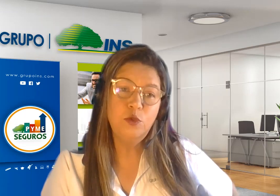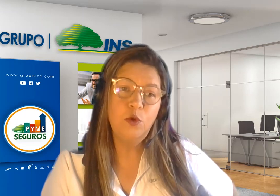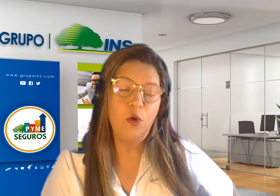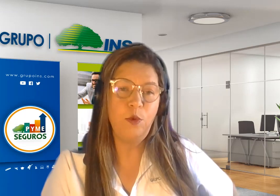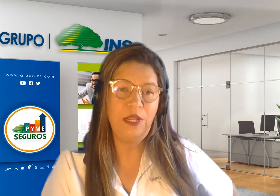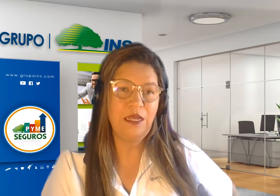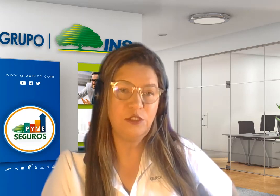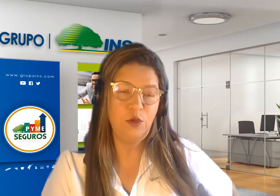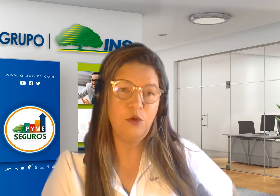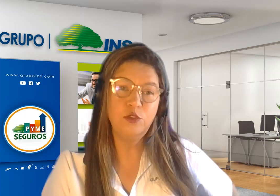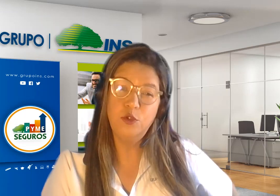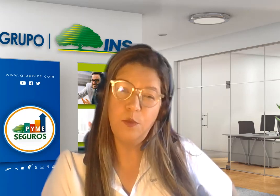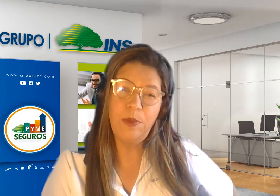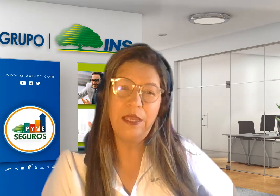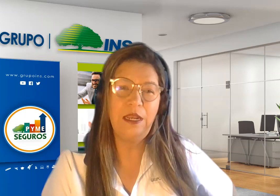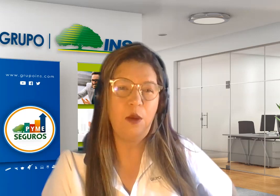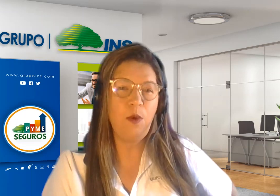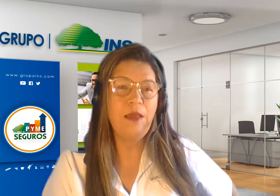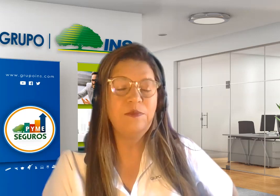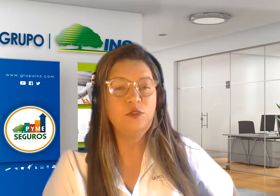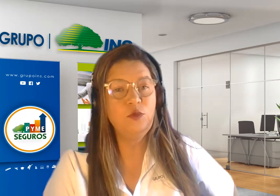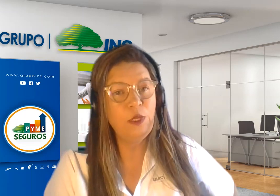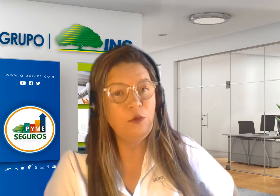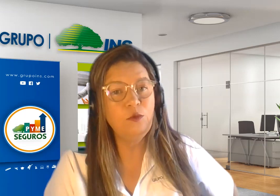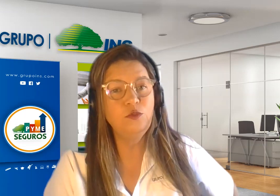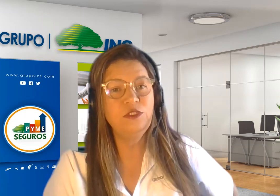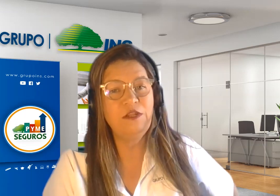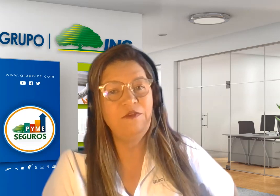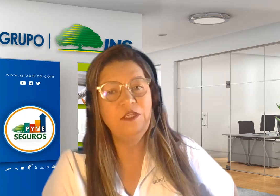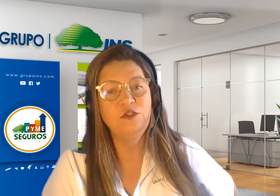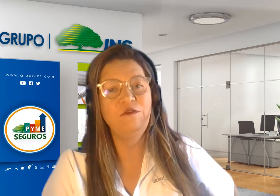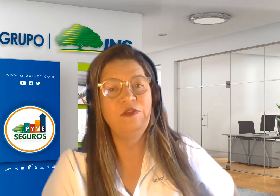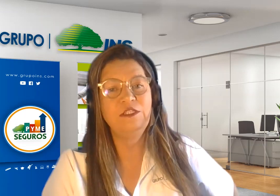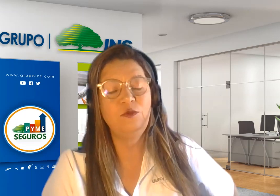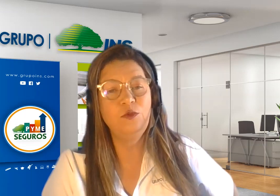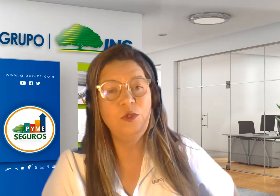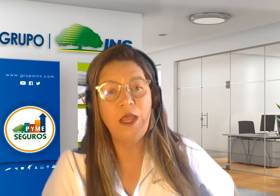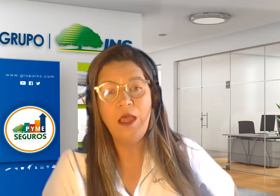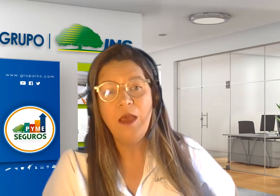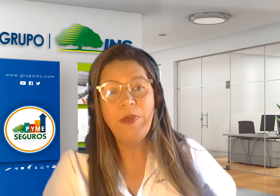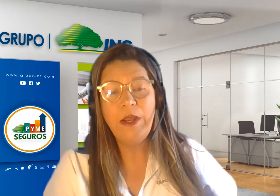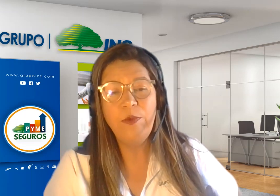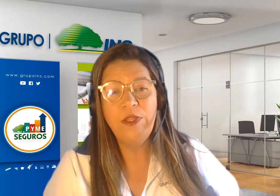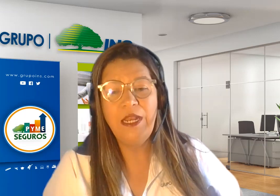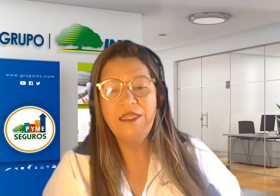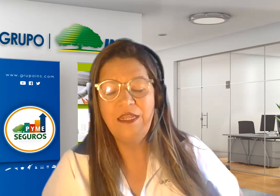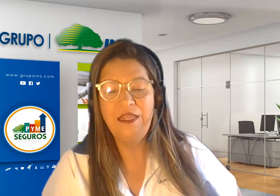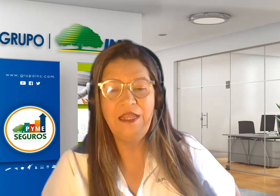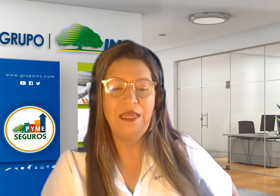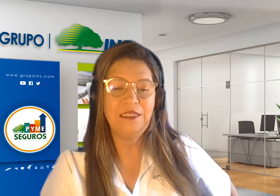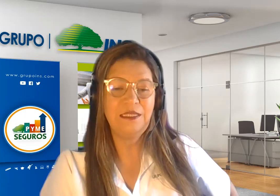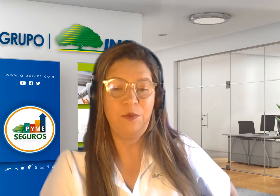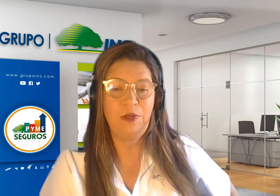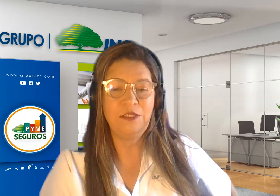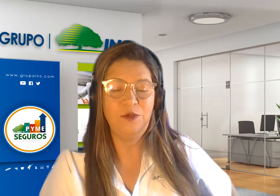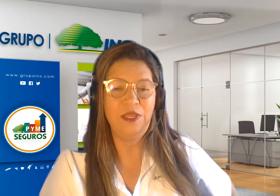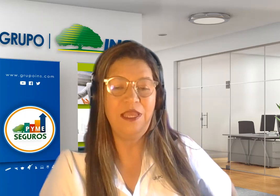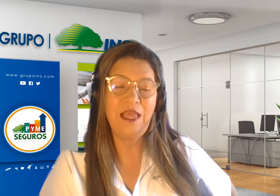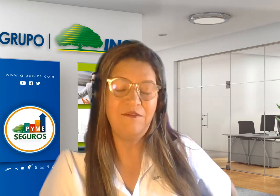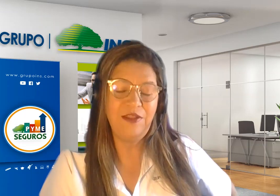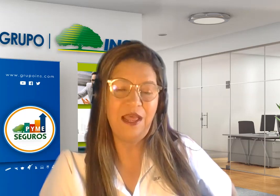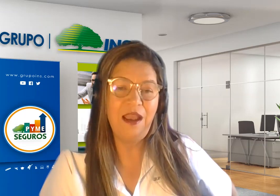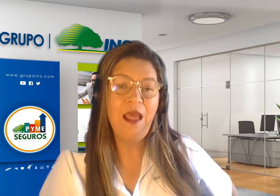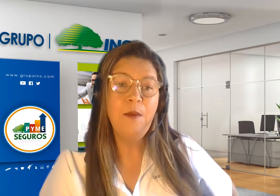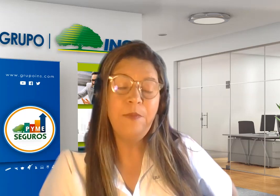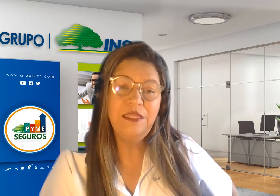su comunicación su página web su menú sus servicios infraestructura para poder atender a esta población